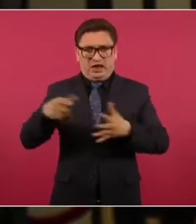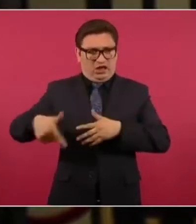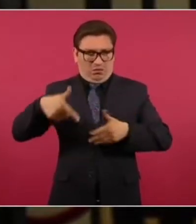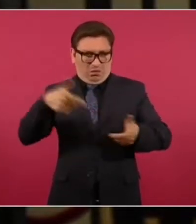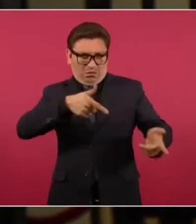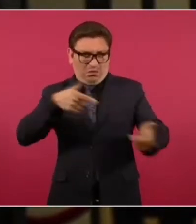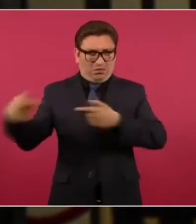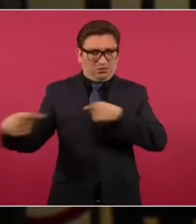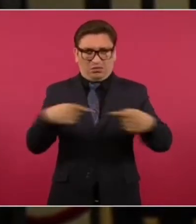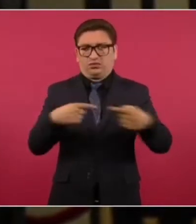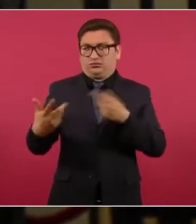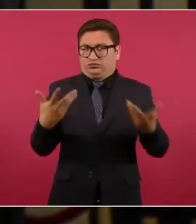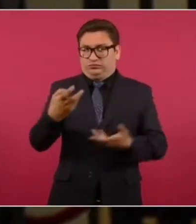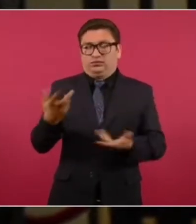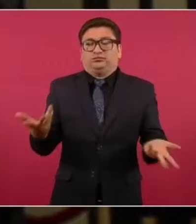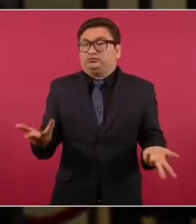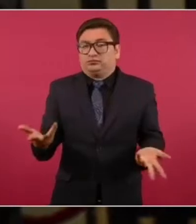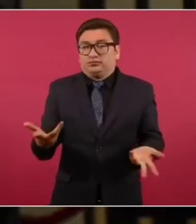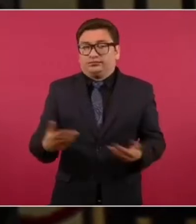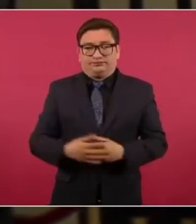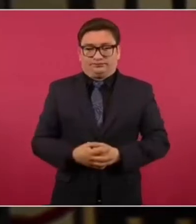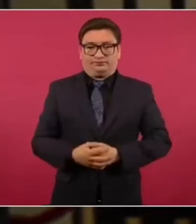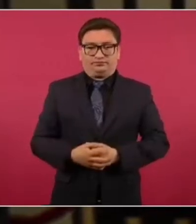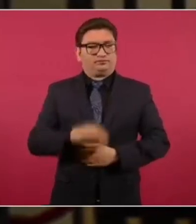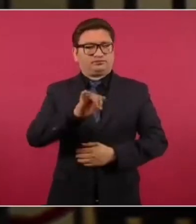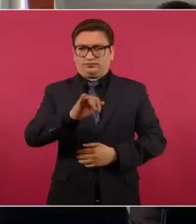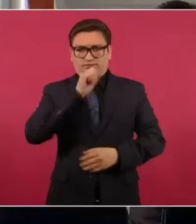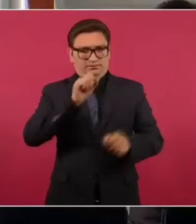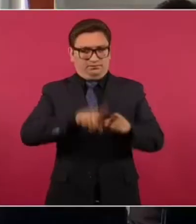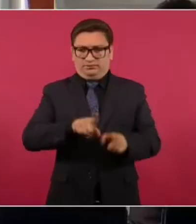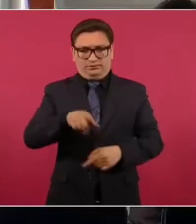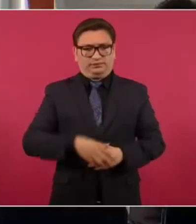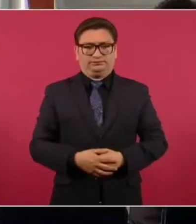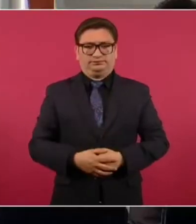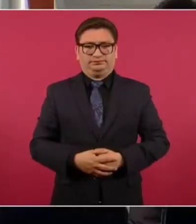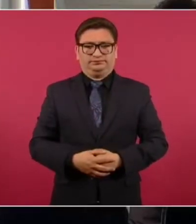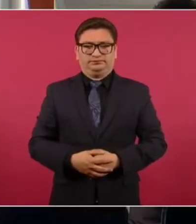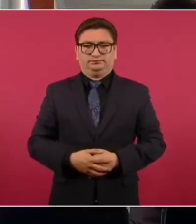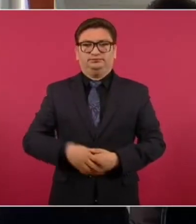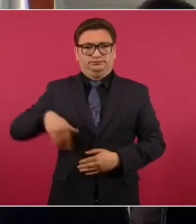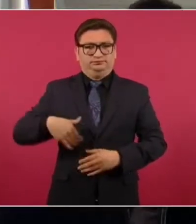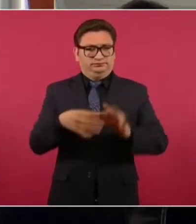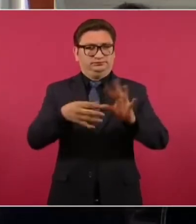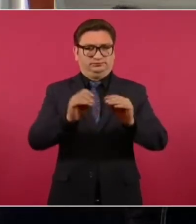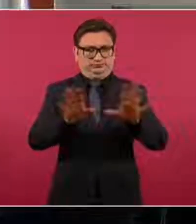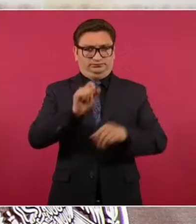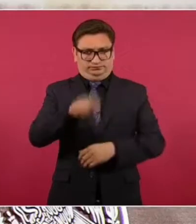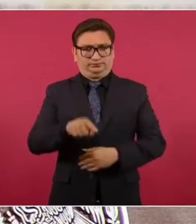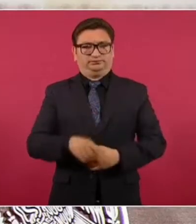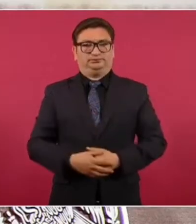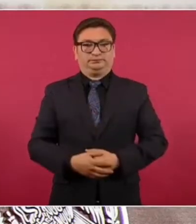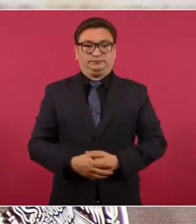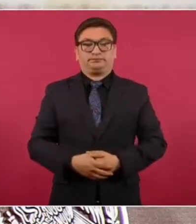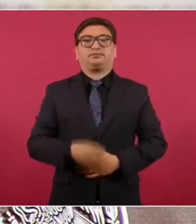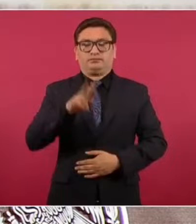caído en este acontecimiento. Que es lo mismo, es lo mismo. Es